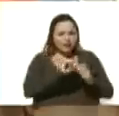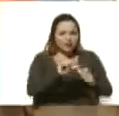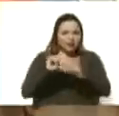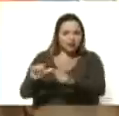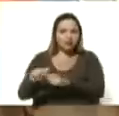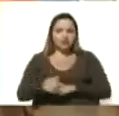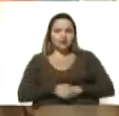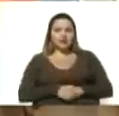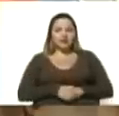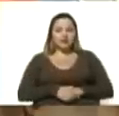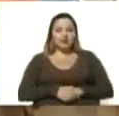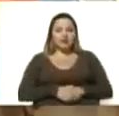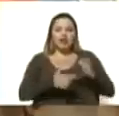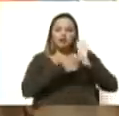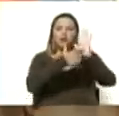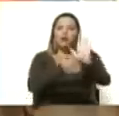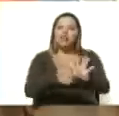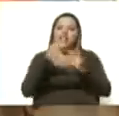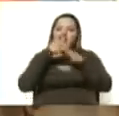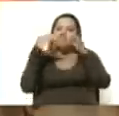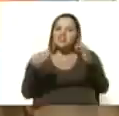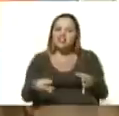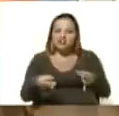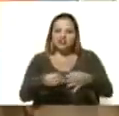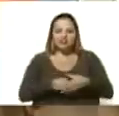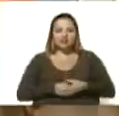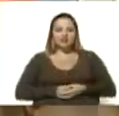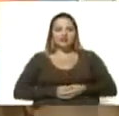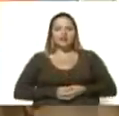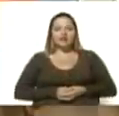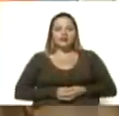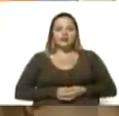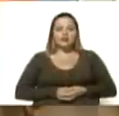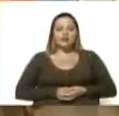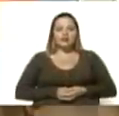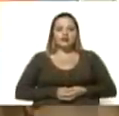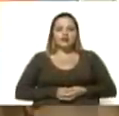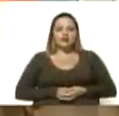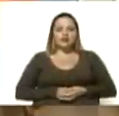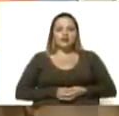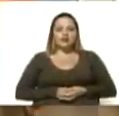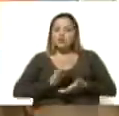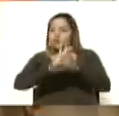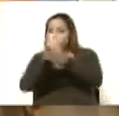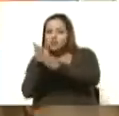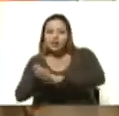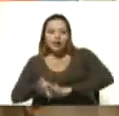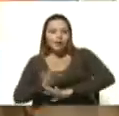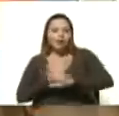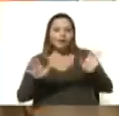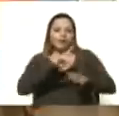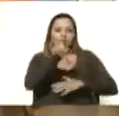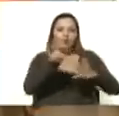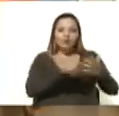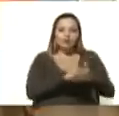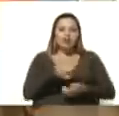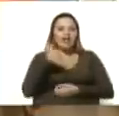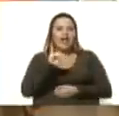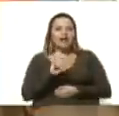se desenmascaró, se desmontó, se desdibujó, y al mismo tiempo